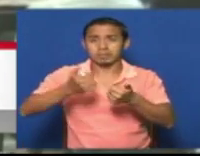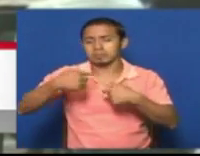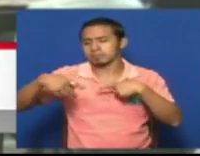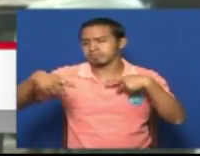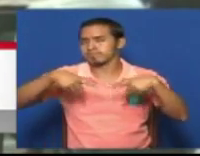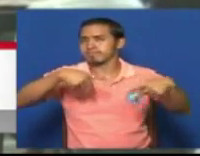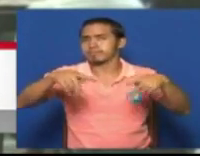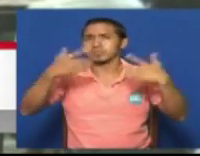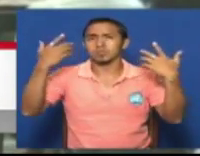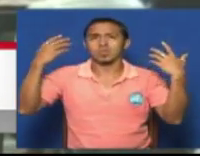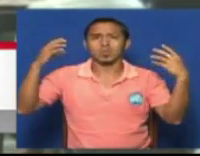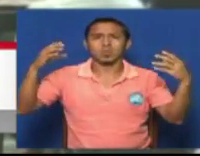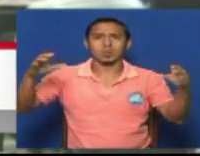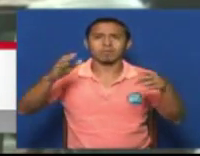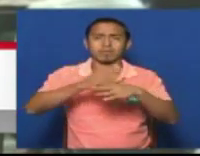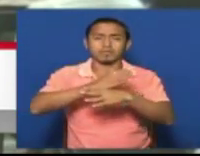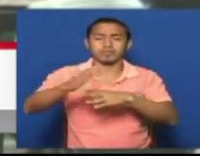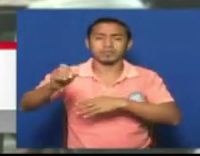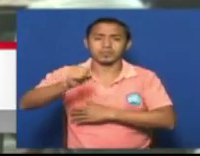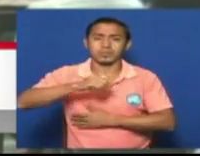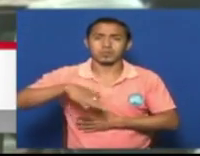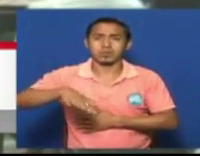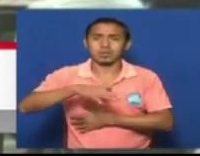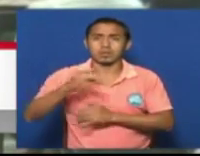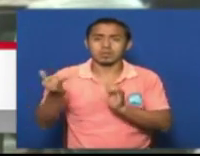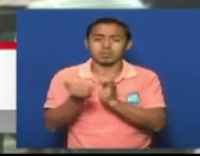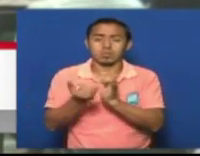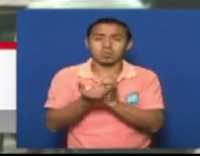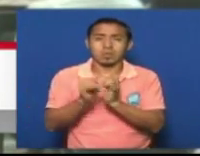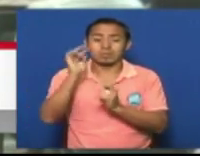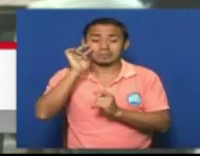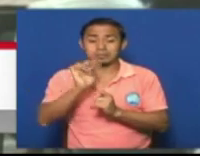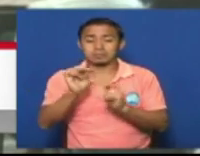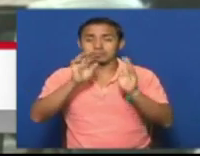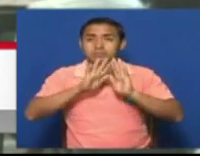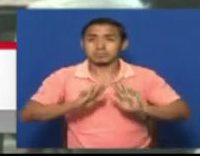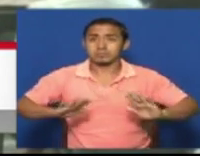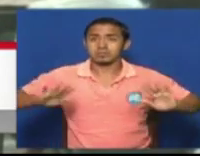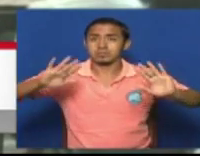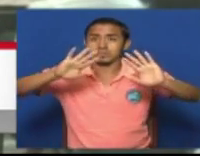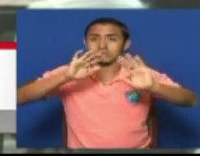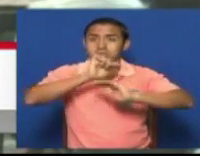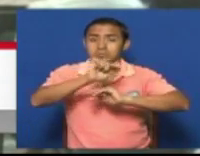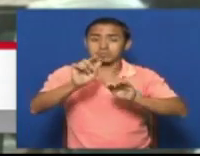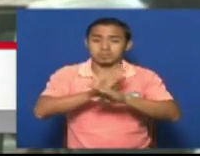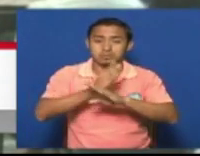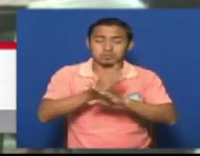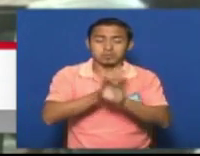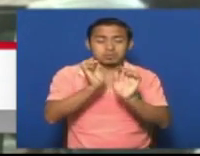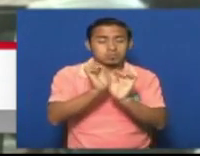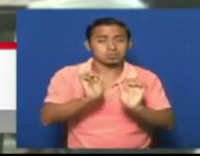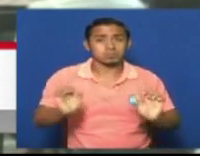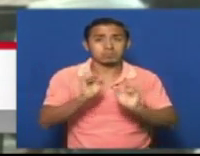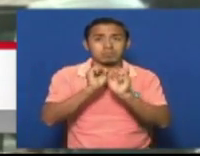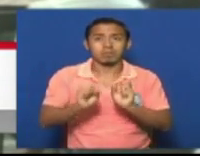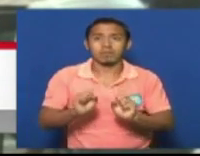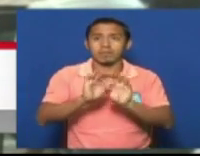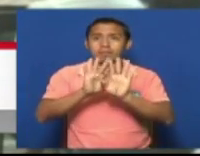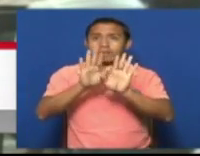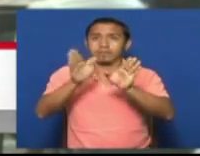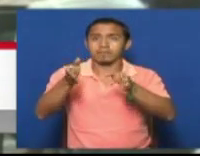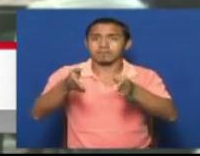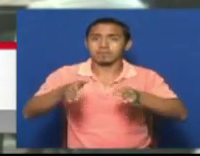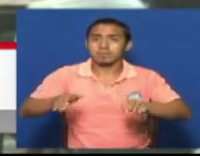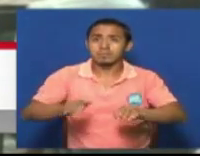toda la gama de derechos sociales están reconocidas en la convención para los niños niñas y adolescentes y